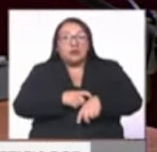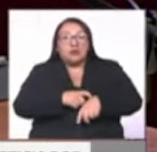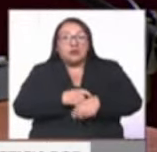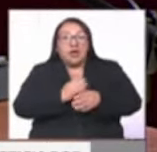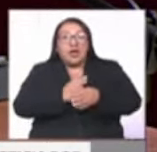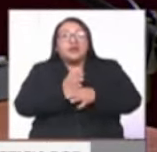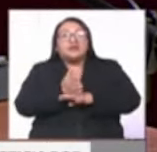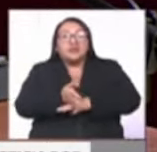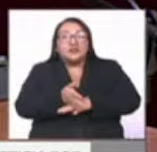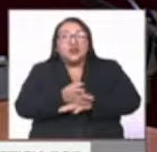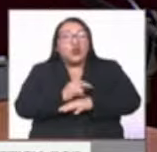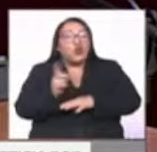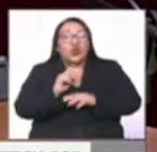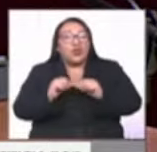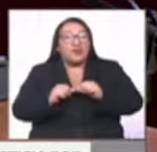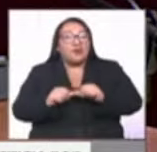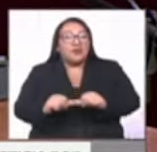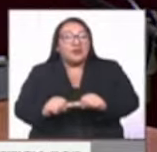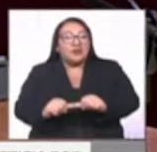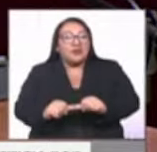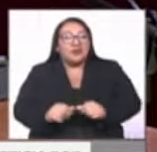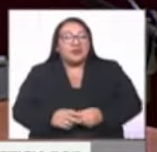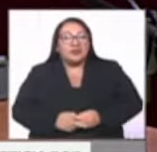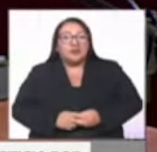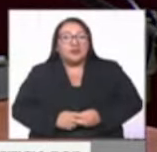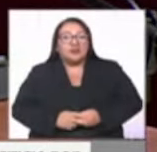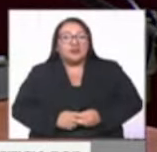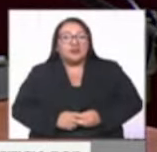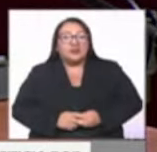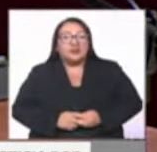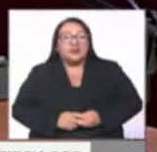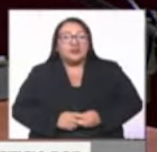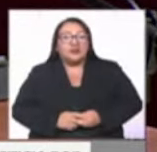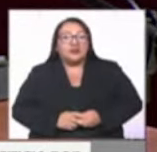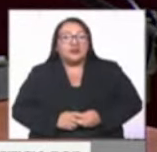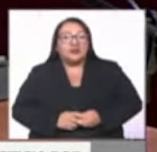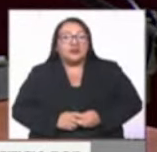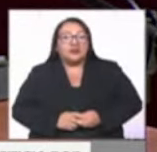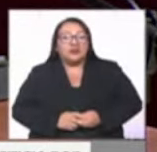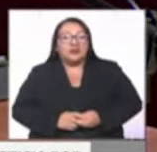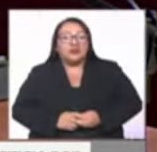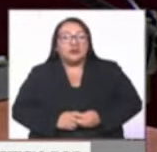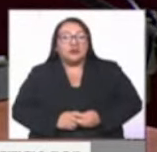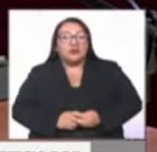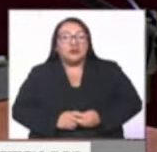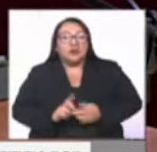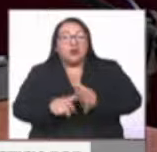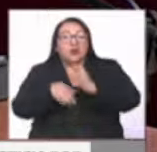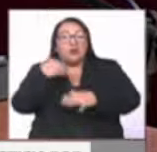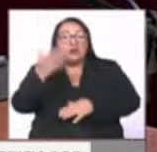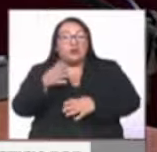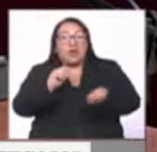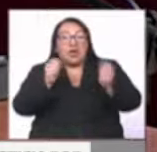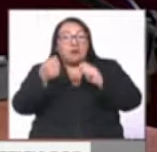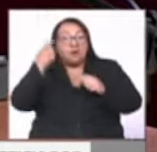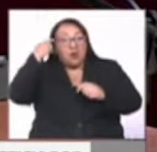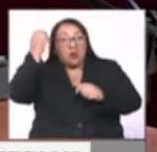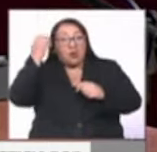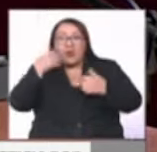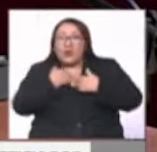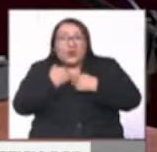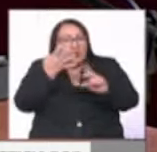acceso no de permanencia el hecho que luego años después haya cambiado de opinión no me corresponde